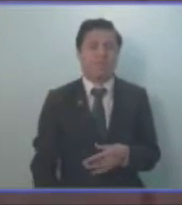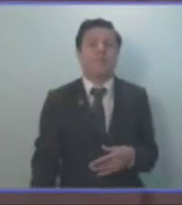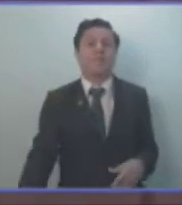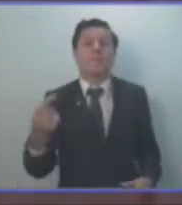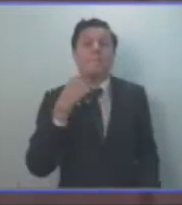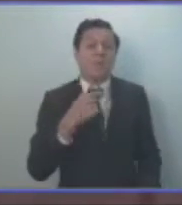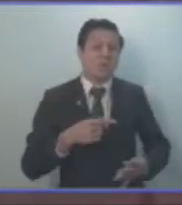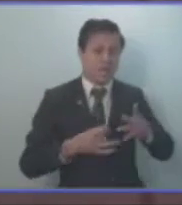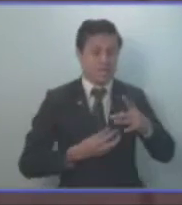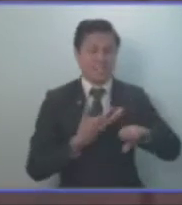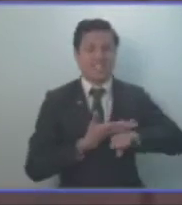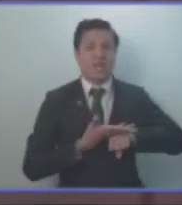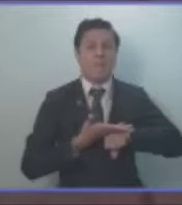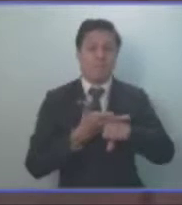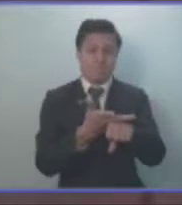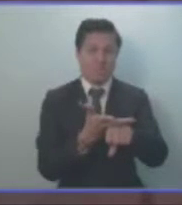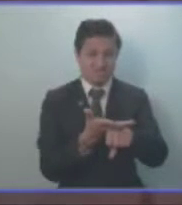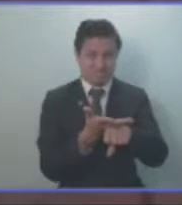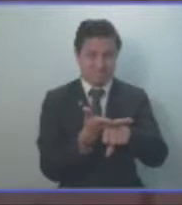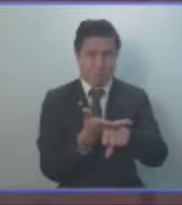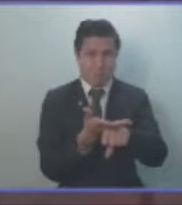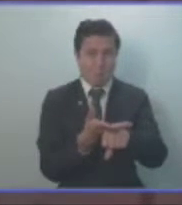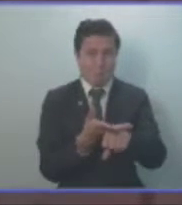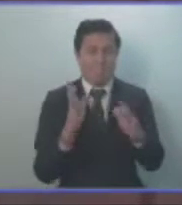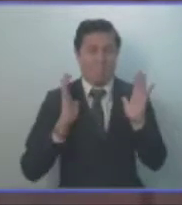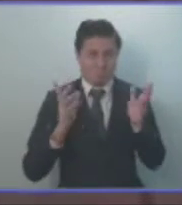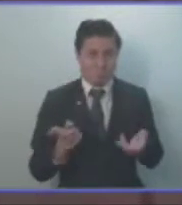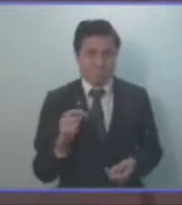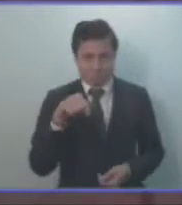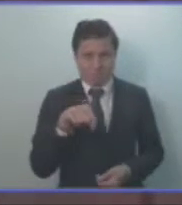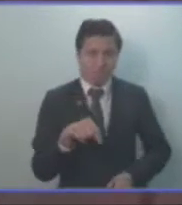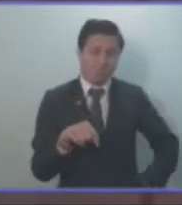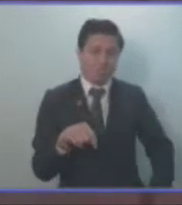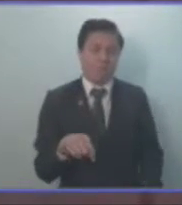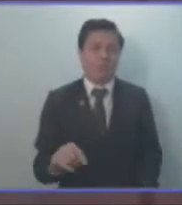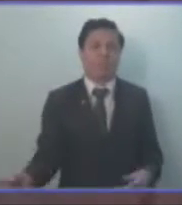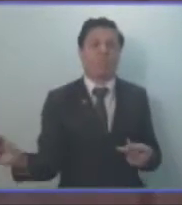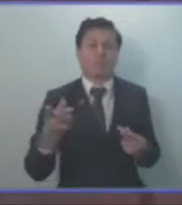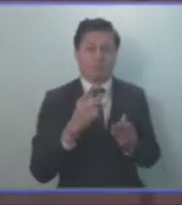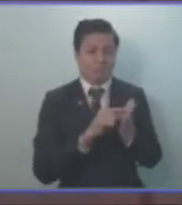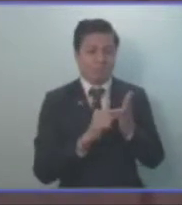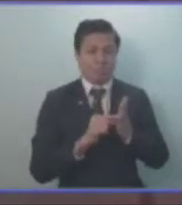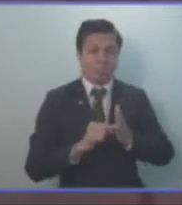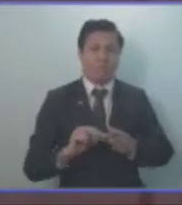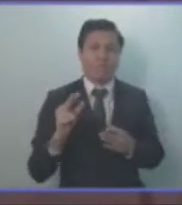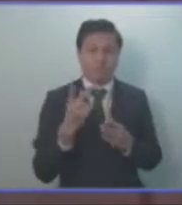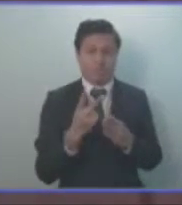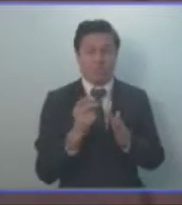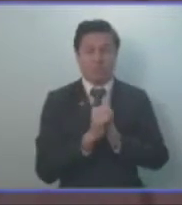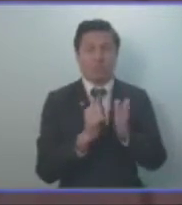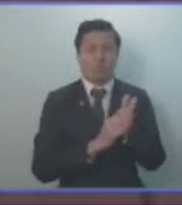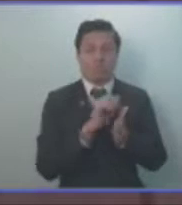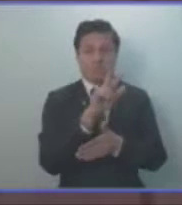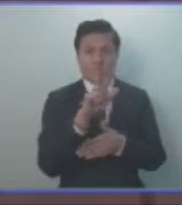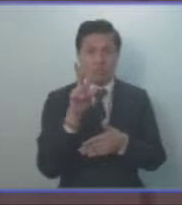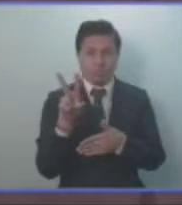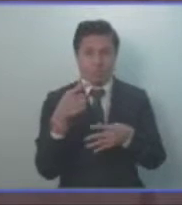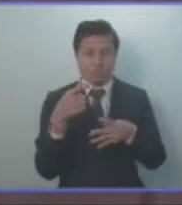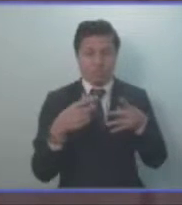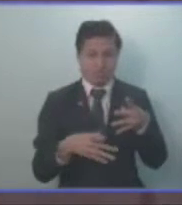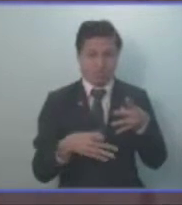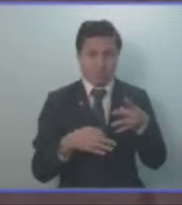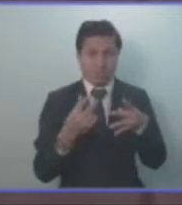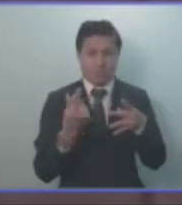la Ley de Transporte Terrestre, Tránsito y Seguridad Vial, Romano 2, que en el inciso segundo del artículo 32 de la ley